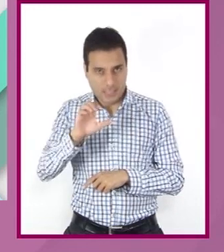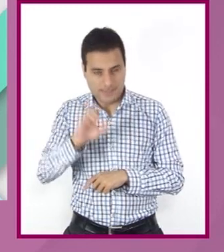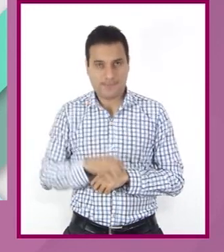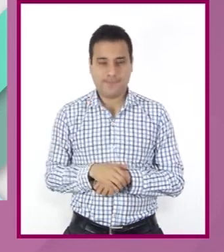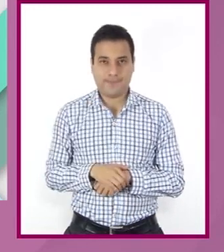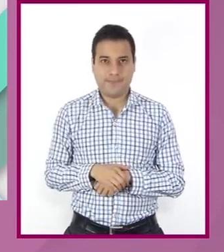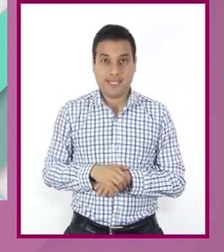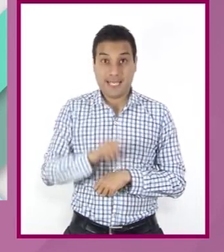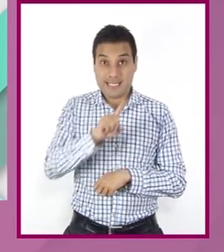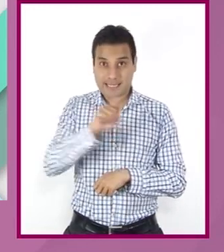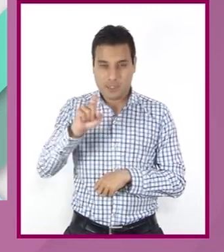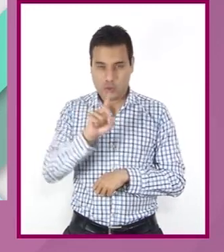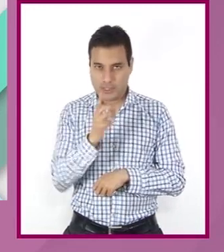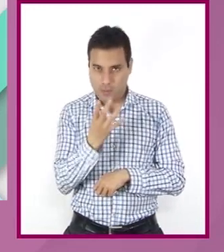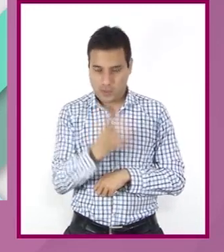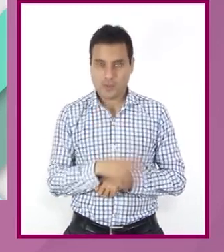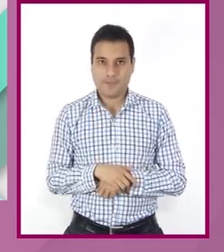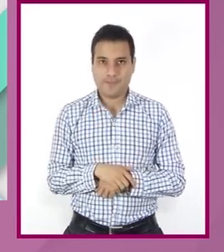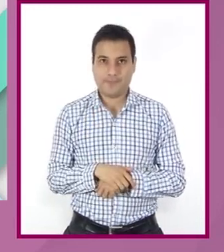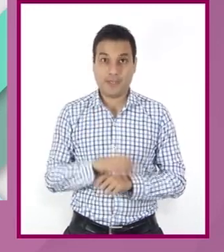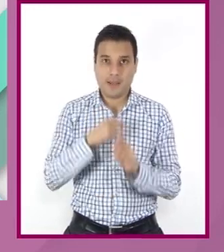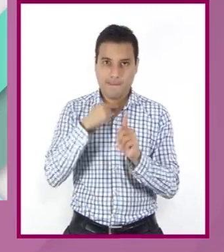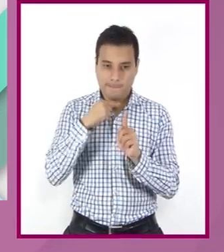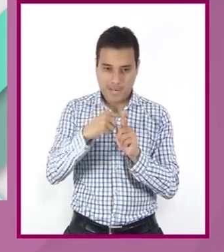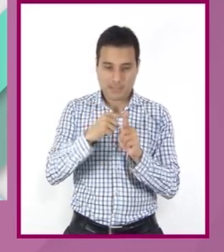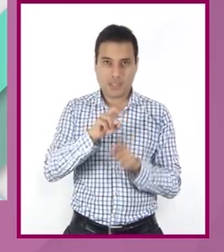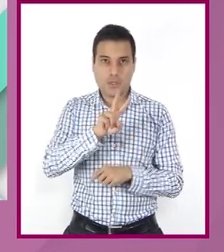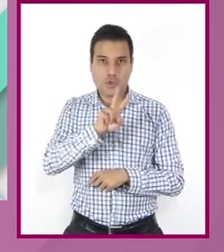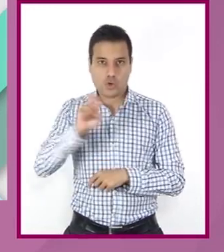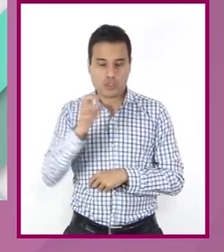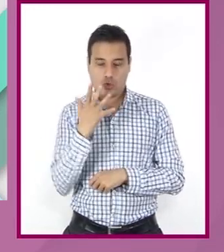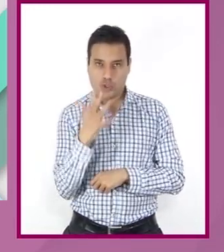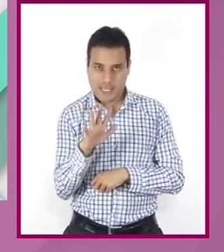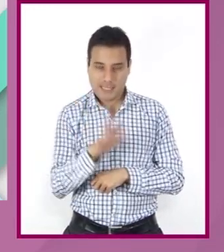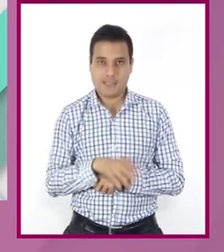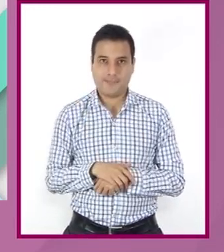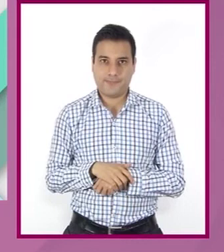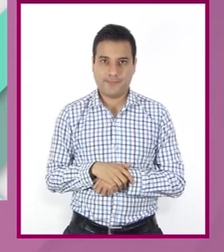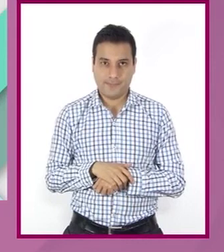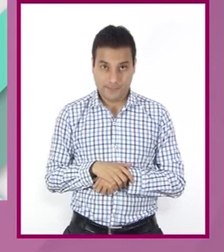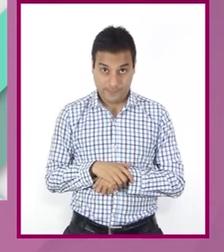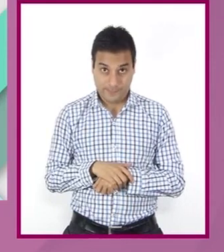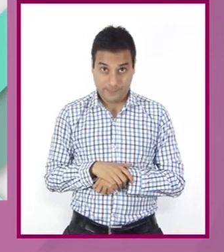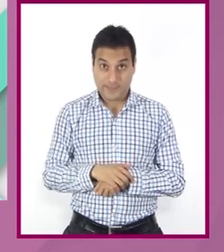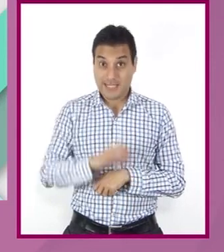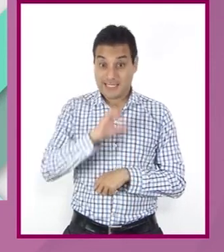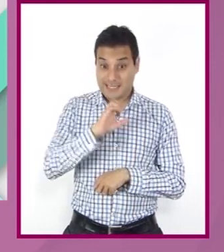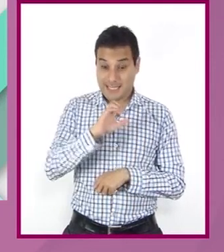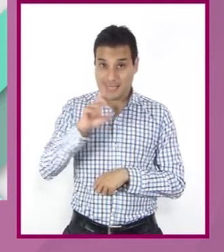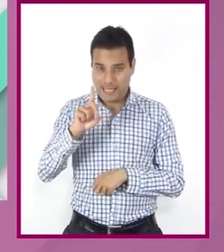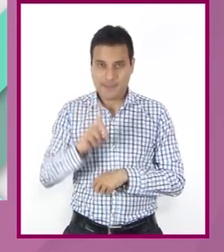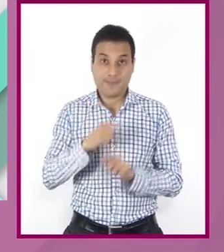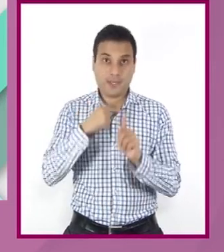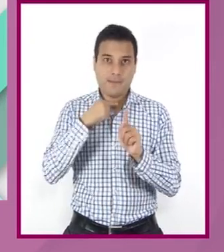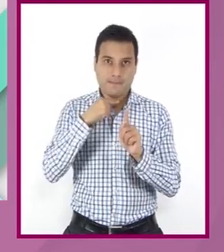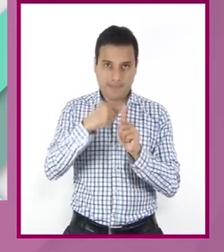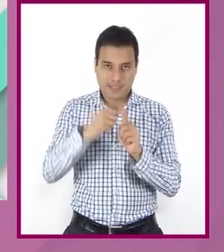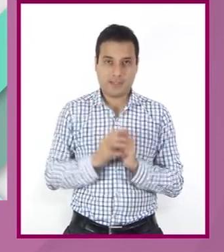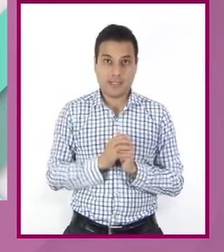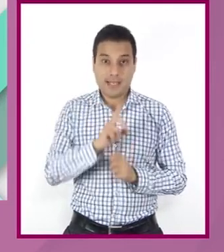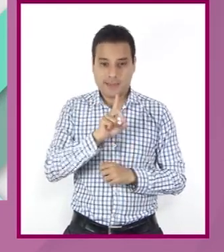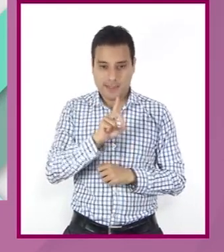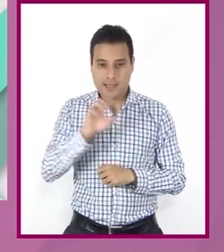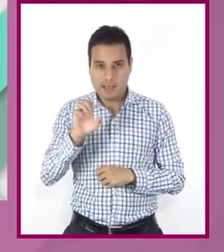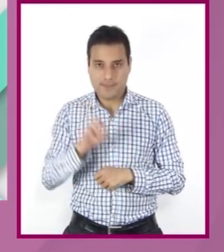BC, 134 metros, más 210 metros, que es el valor del segmento CD, más el segmento